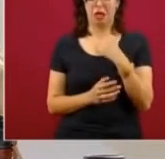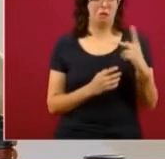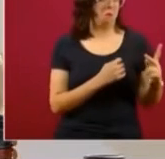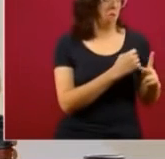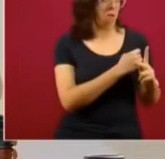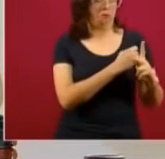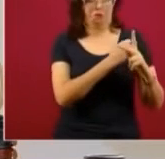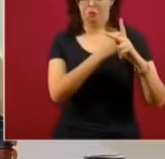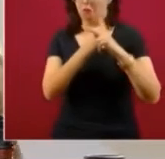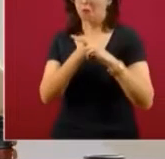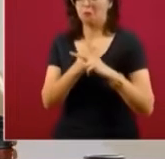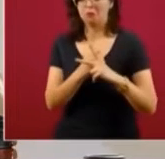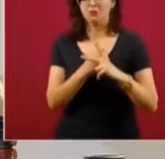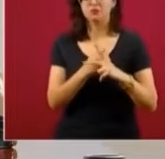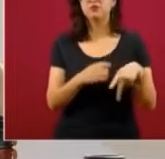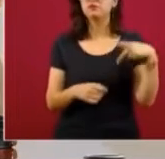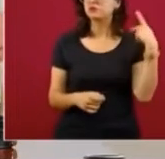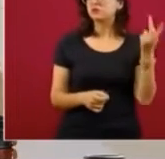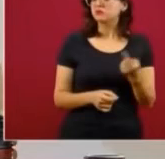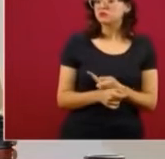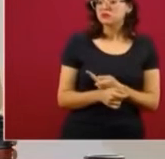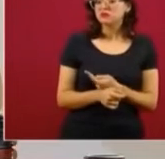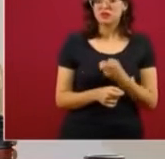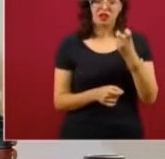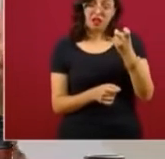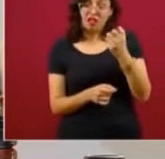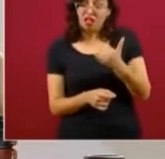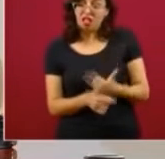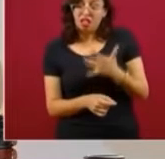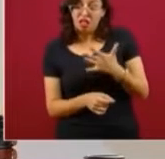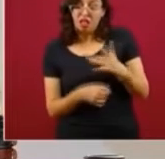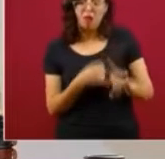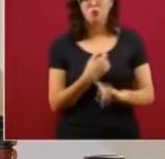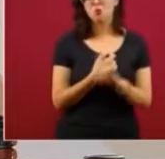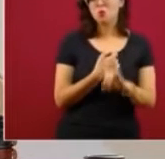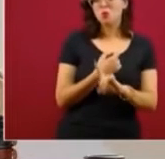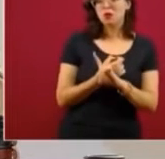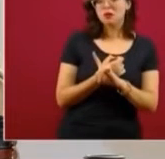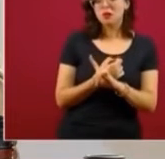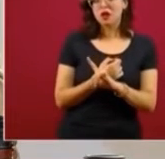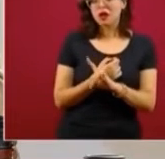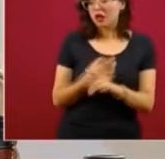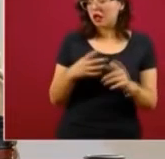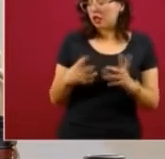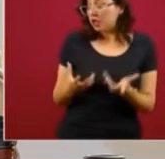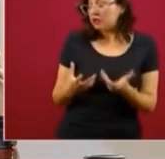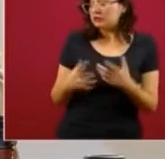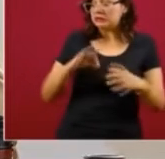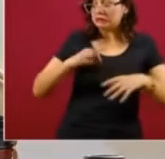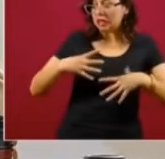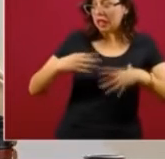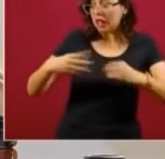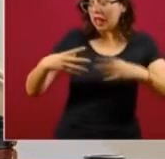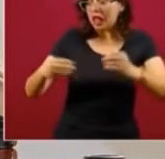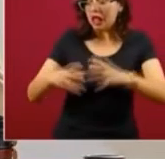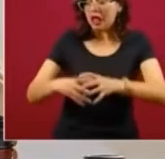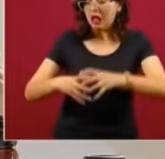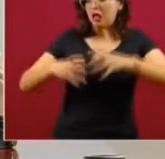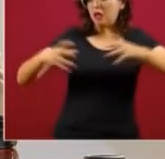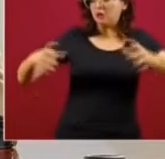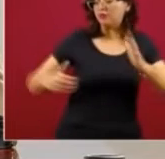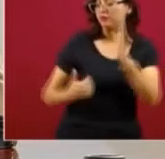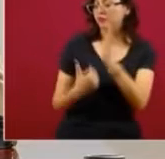alemán. A los 9 años, durante su clase de aritmética, el pequeño Gauss descubrió la fórmula de la suma de la sucesión